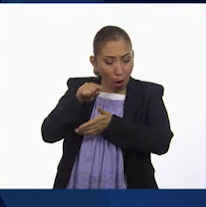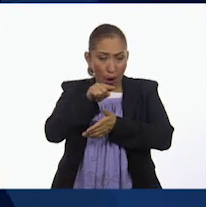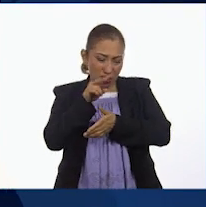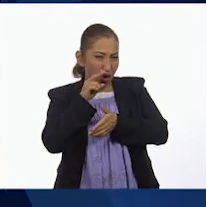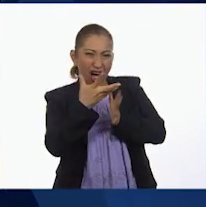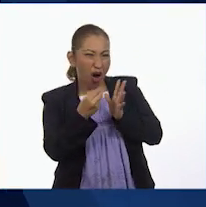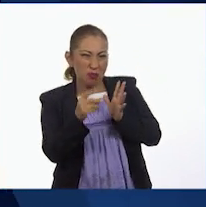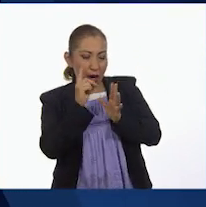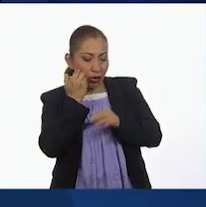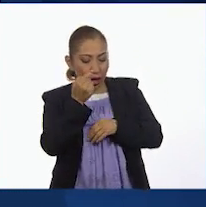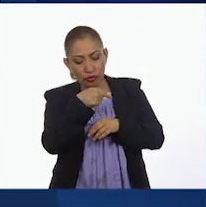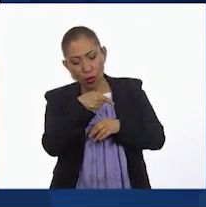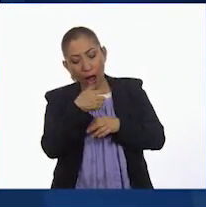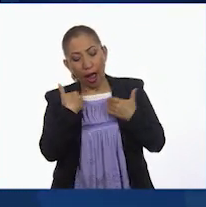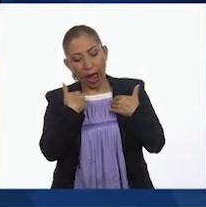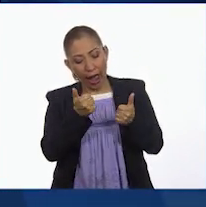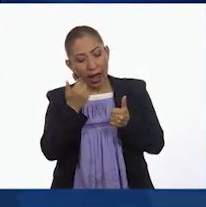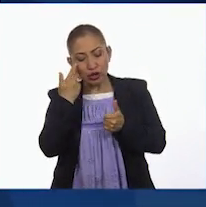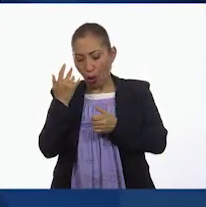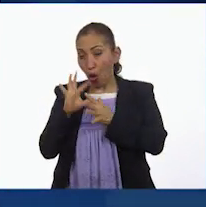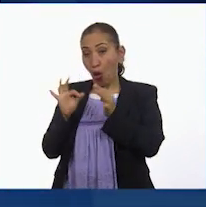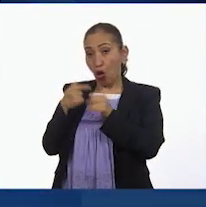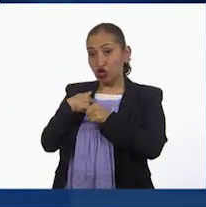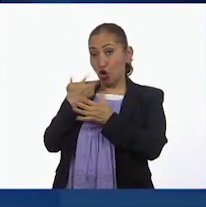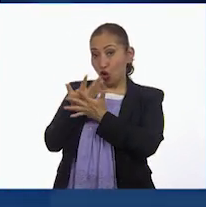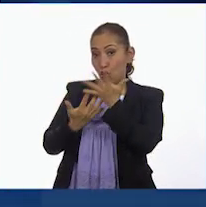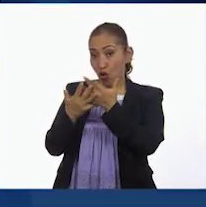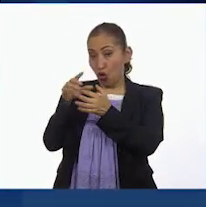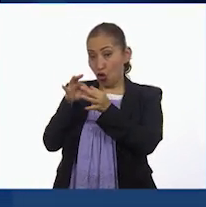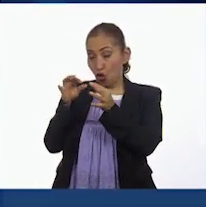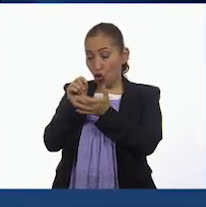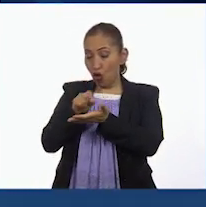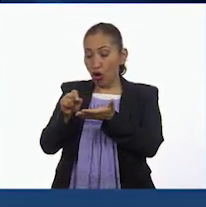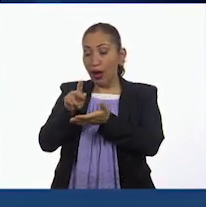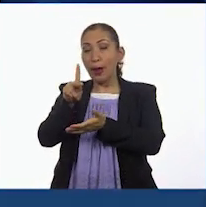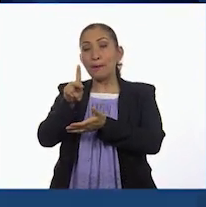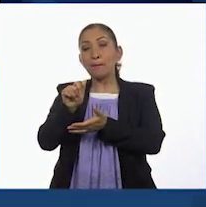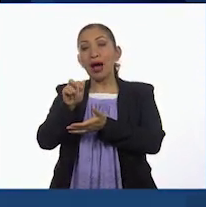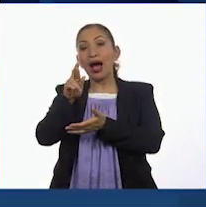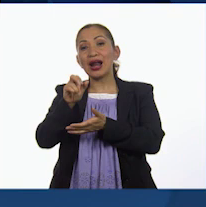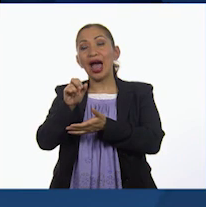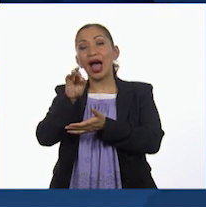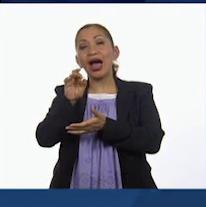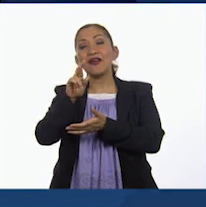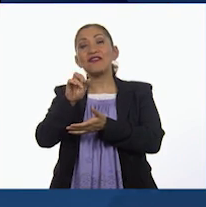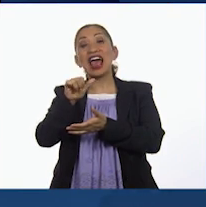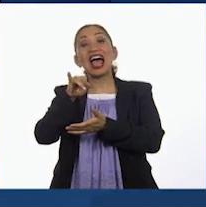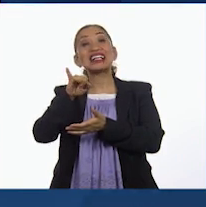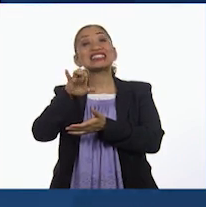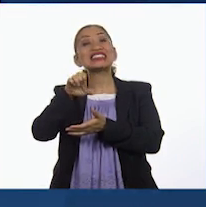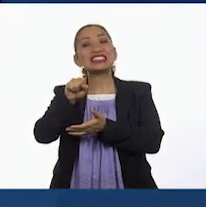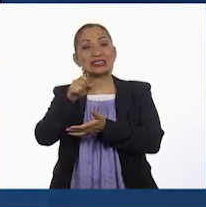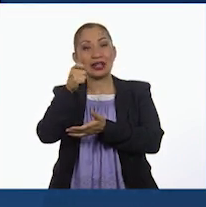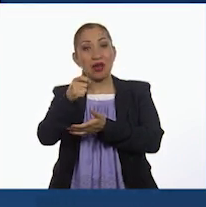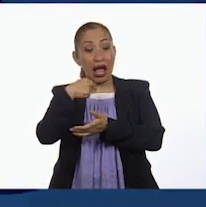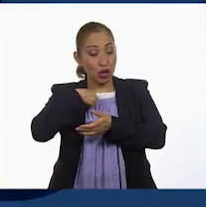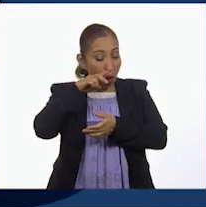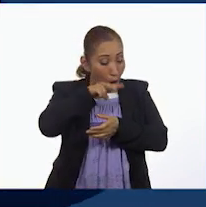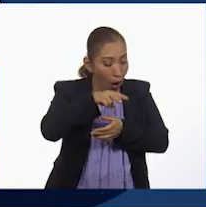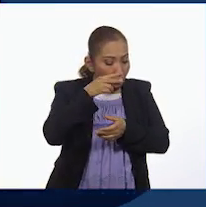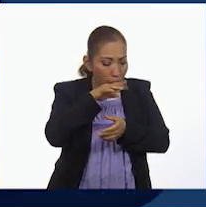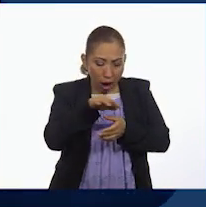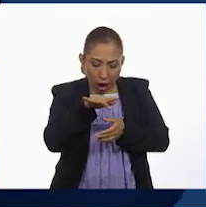estás interpretando esas ideas del autor, o también puedes tomar la información completa, pero debe de ir colocada